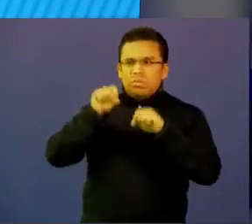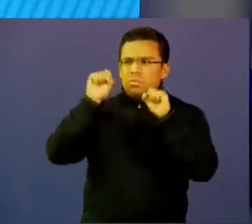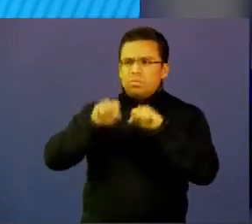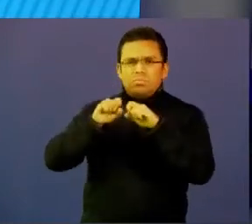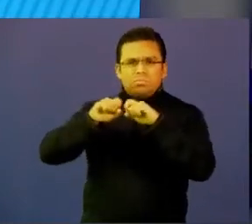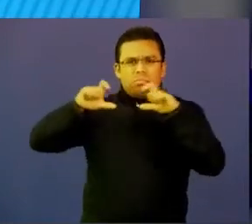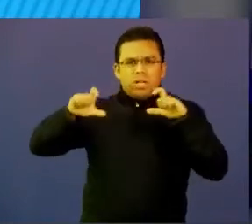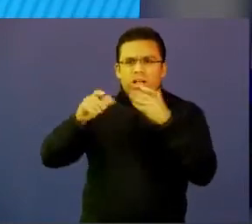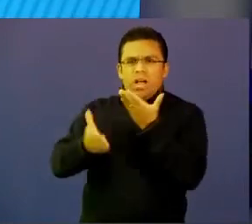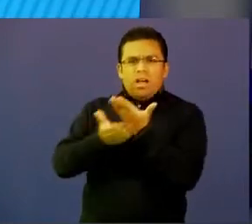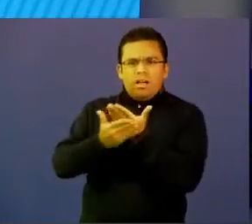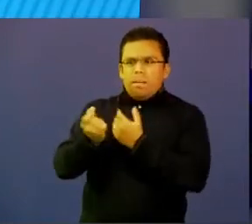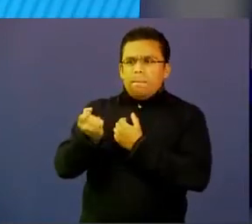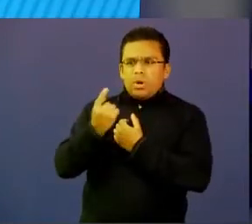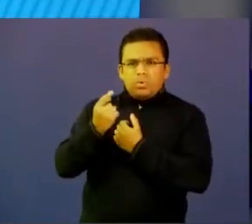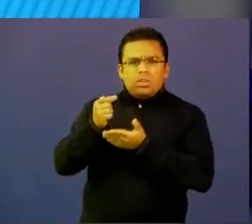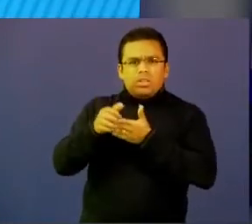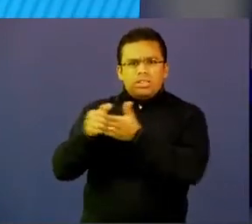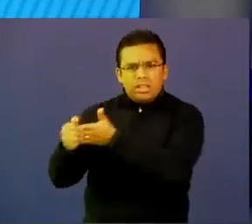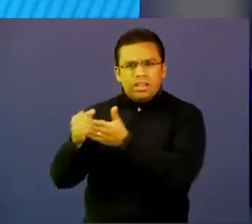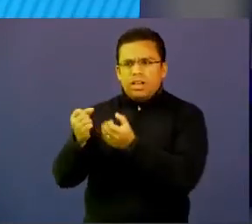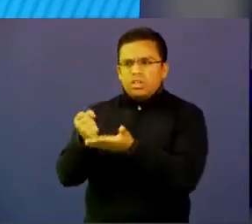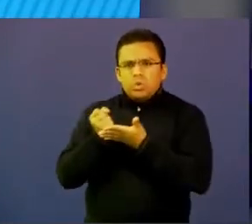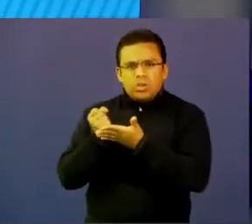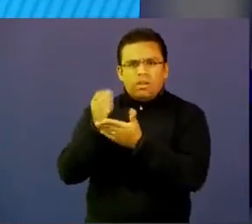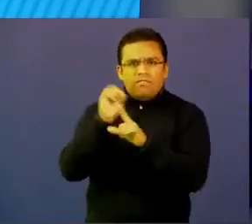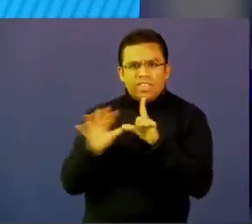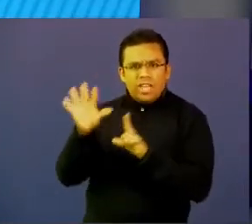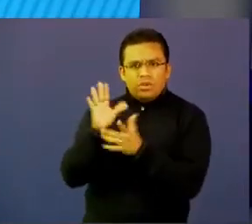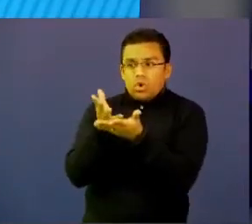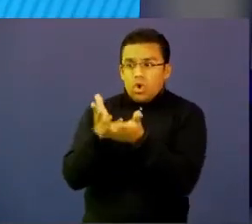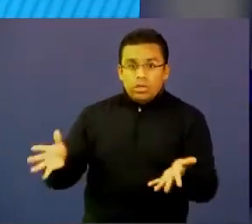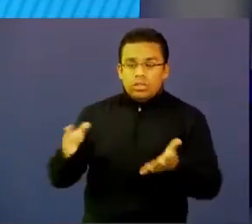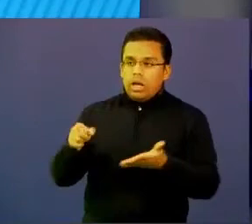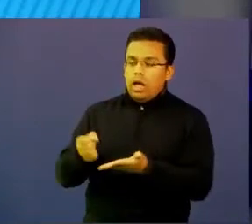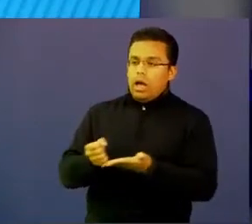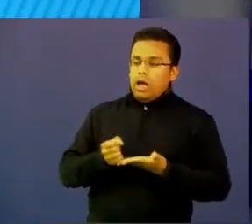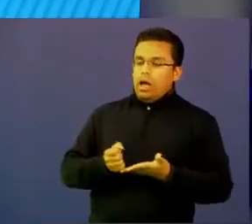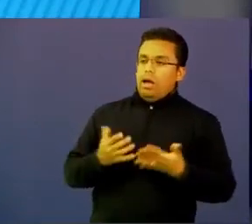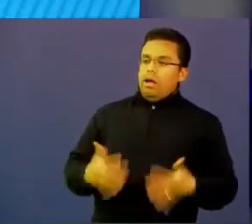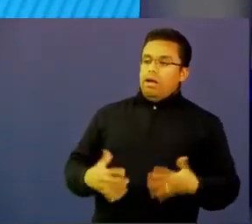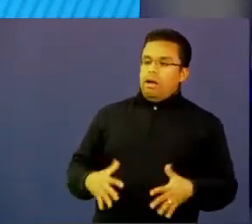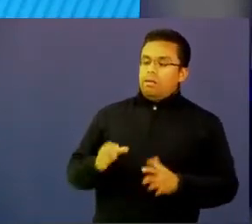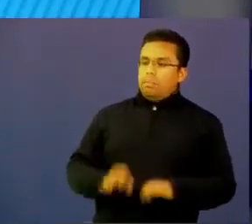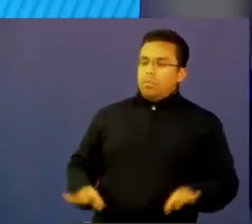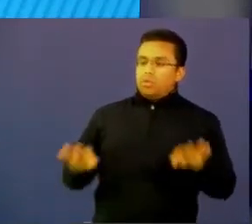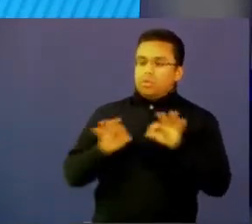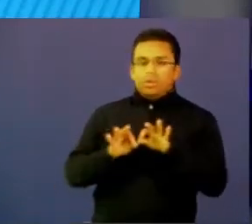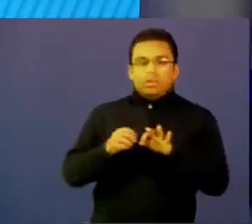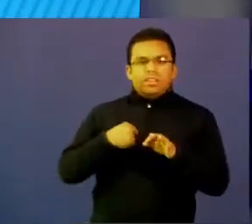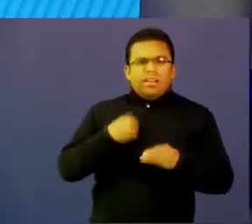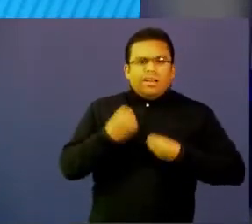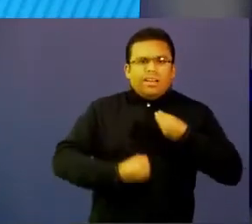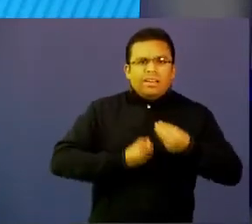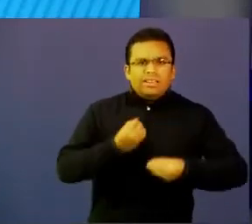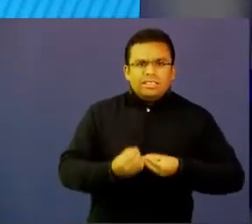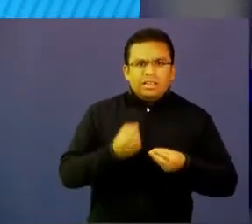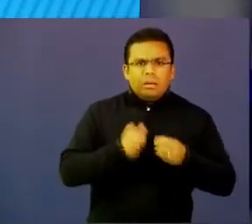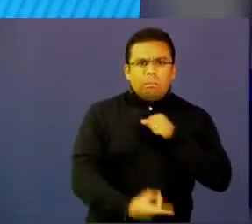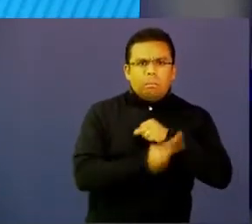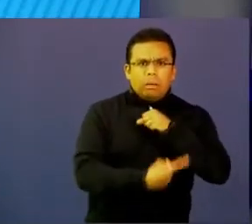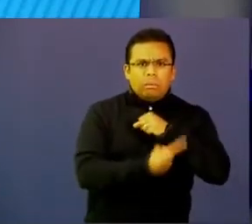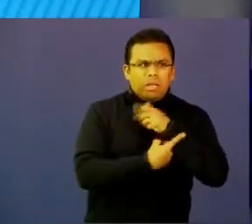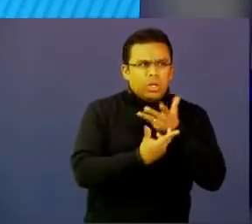cápsulas, ayudas, videos, orientaciones de cómo ayudarte, qué hacer en términos pedagógicos. Incluso ahí tenemos